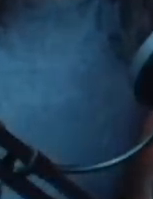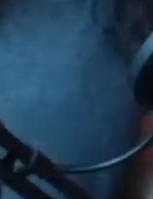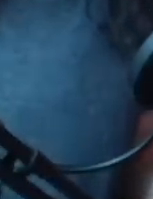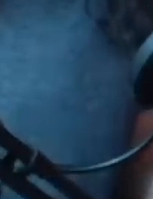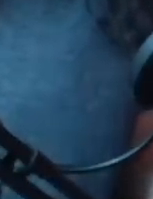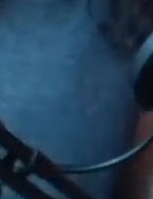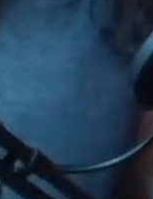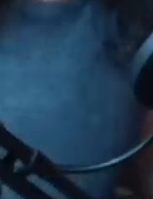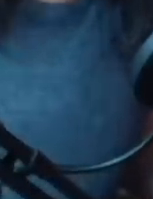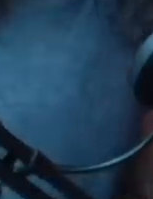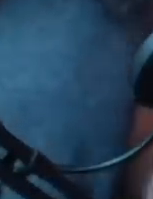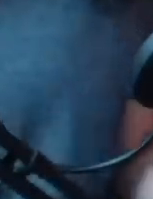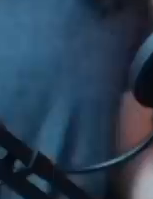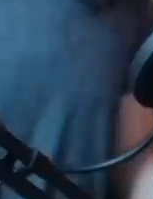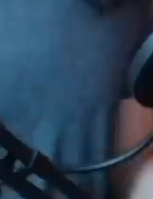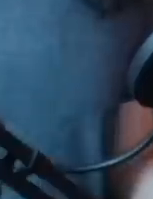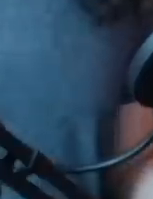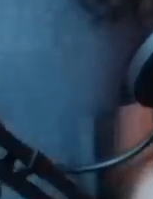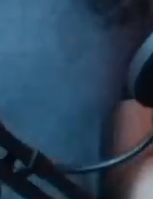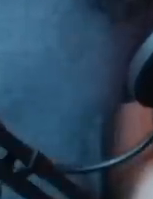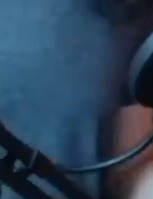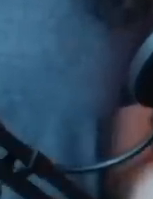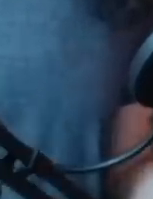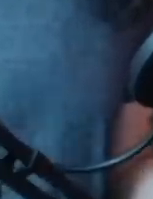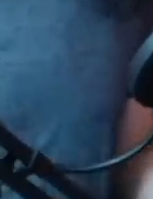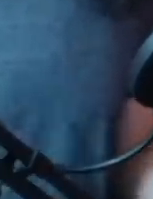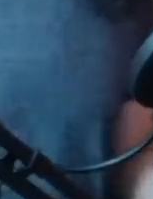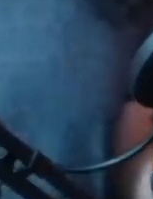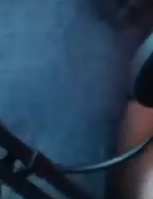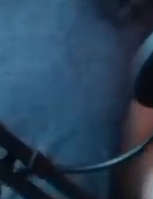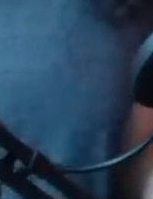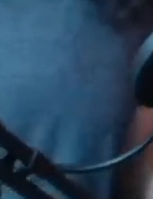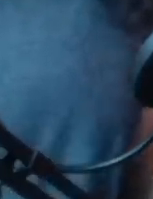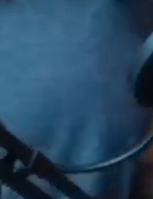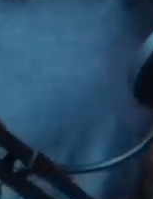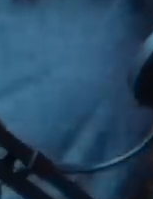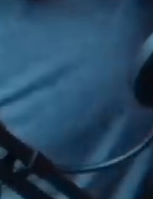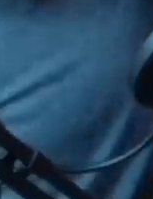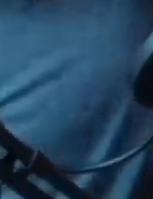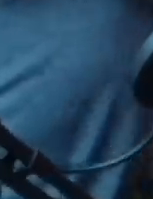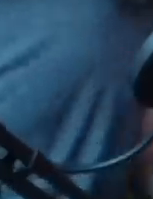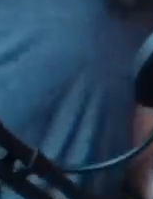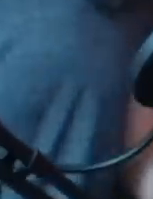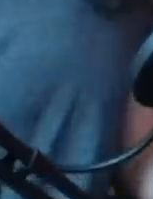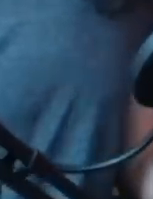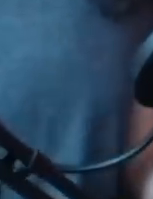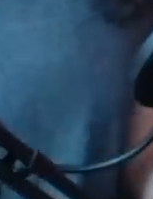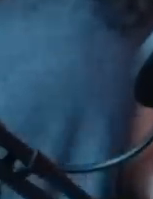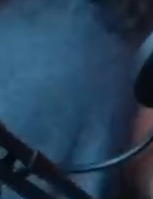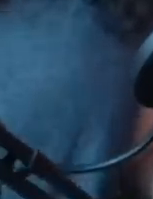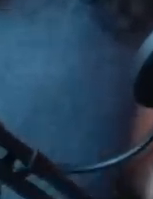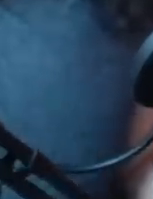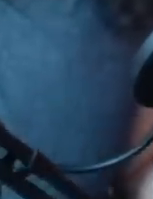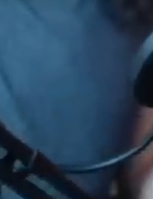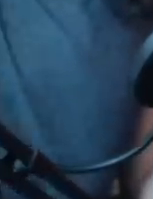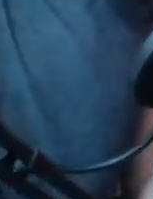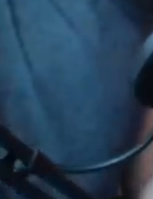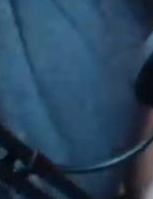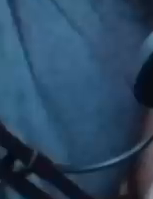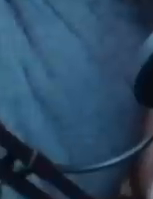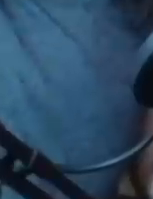fentanilo compatriotas resulta que el fentanilo no lo mandaban de China México era china